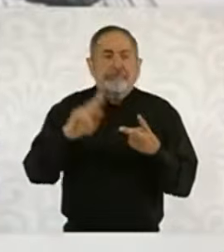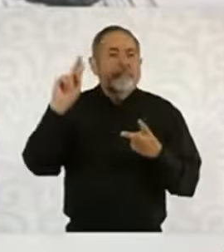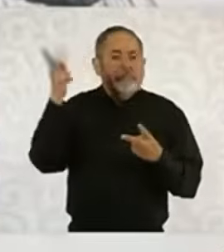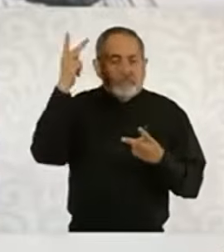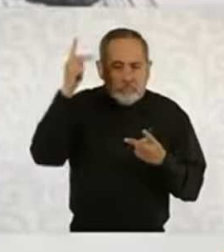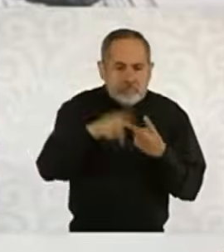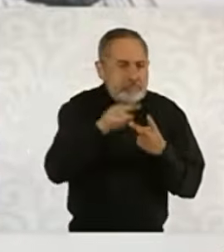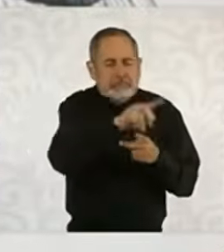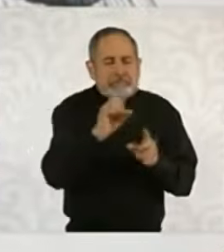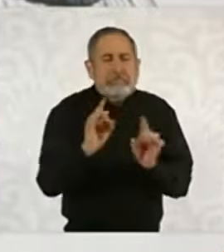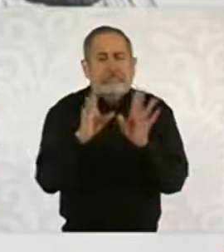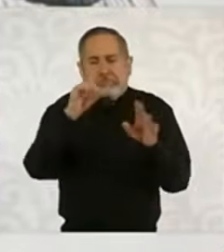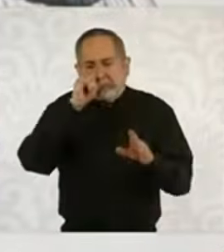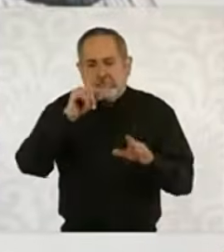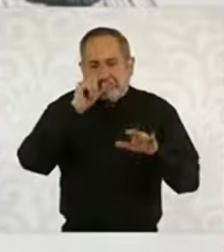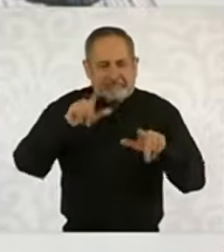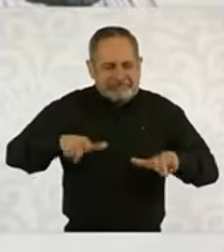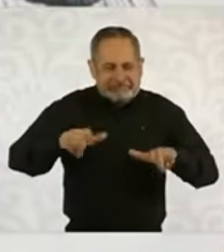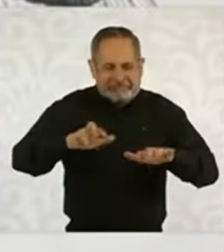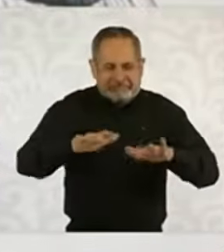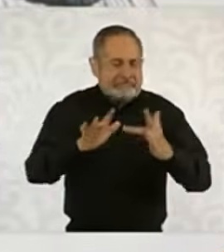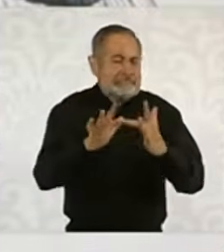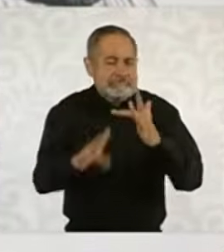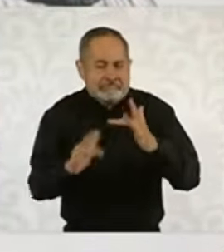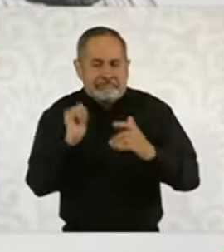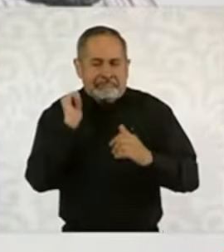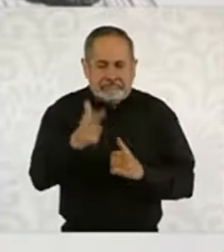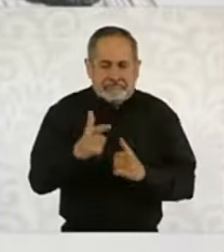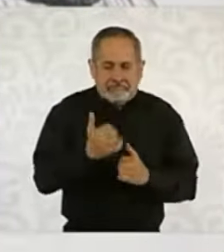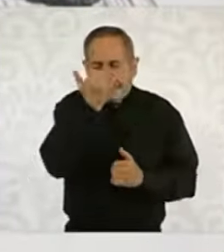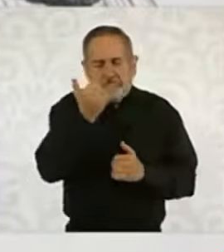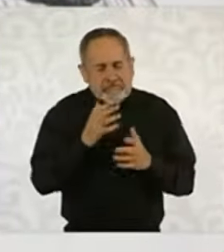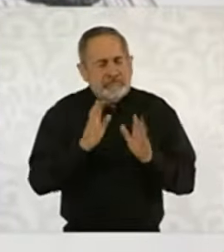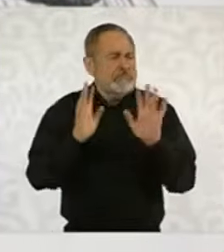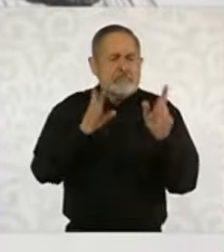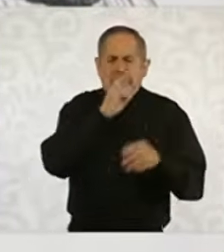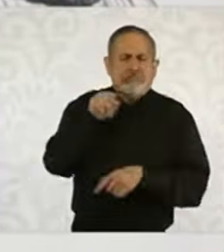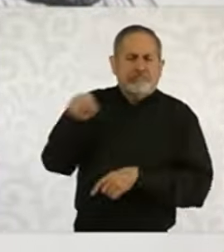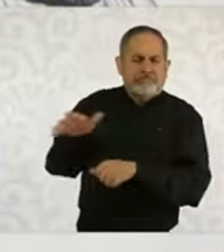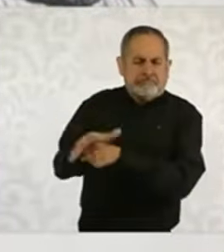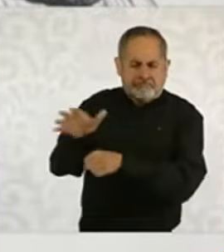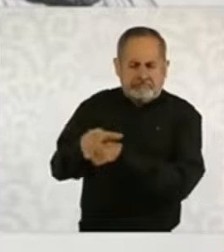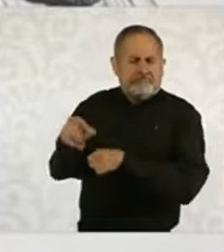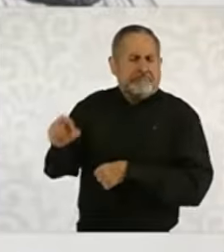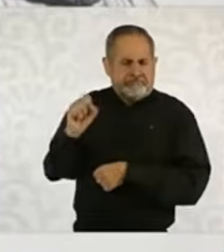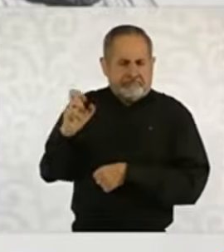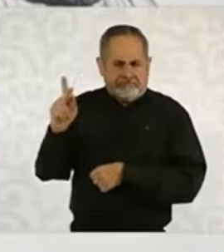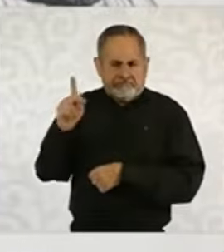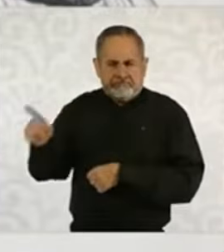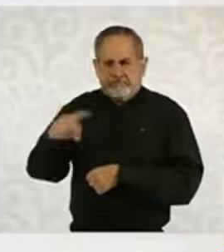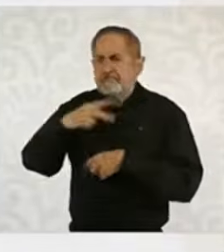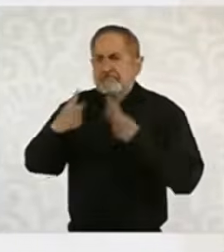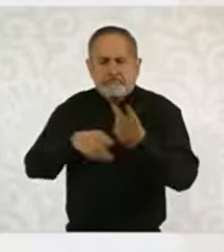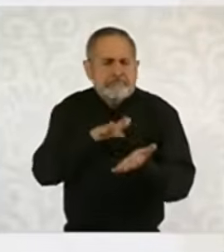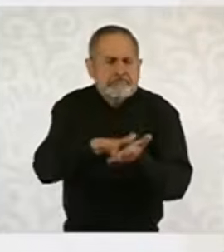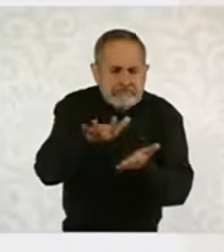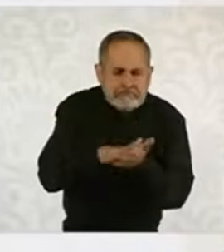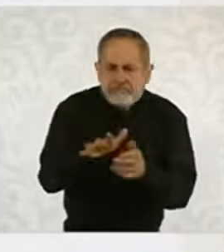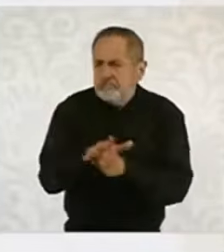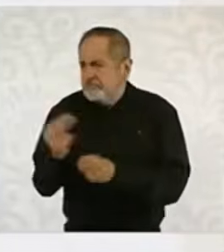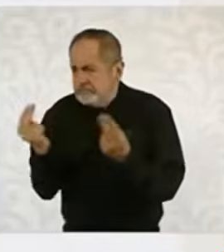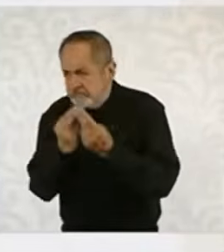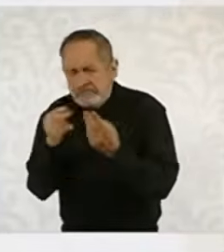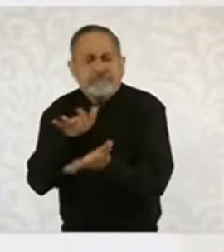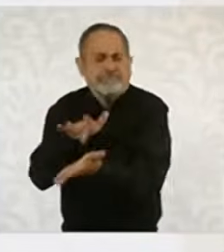están haciendo el nuevo examen, pues ahí está el secretario de Educación Pública para apoyar en lo que se